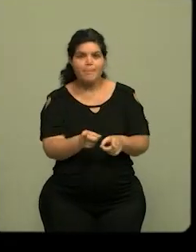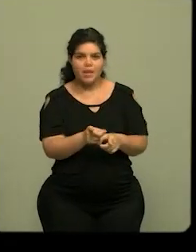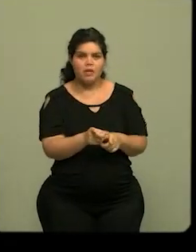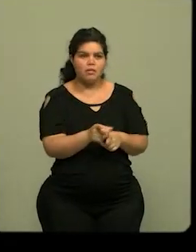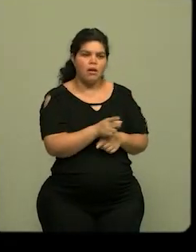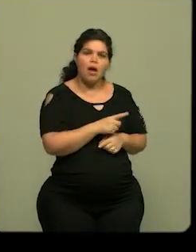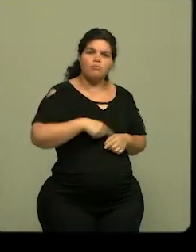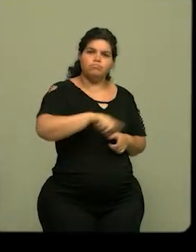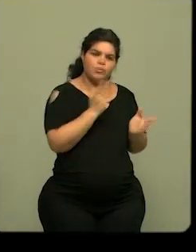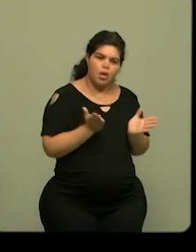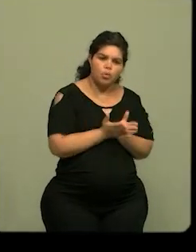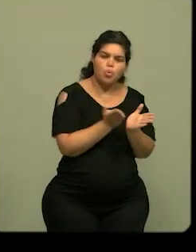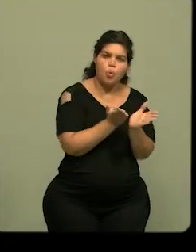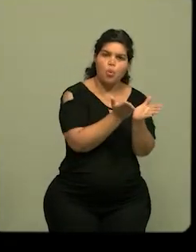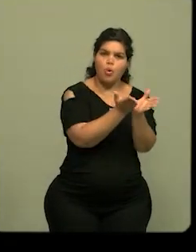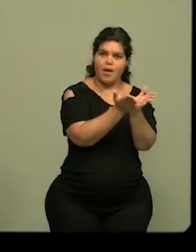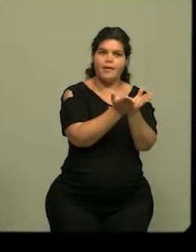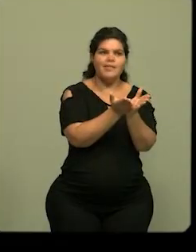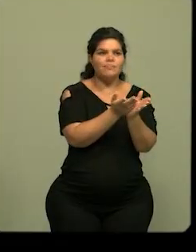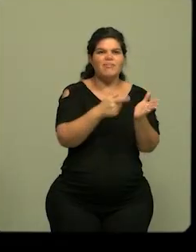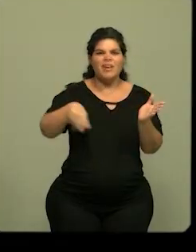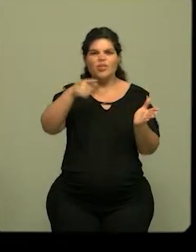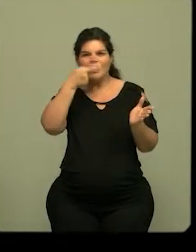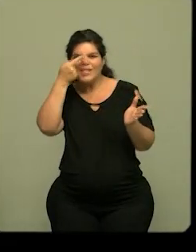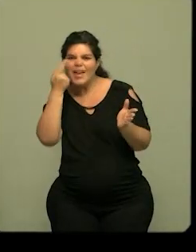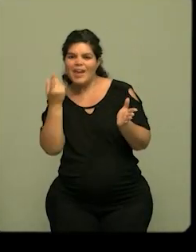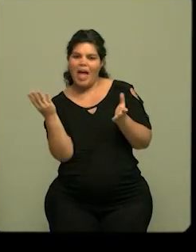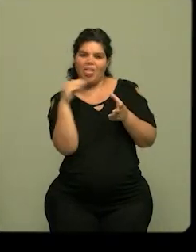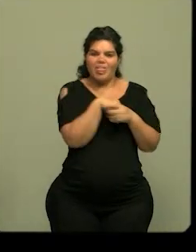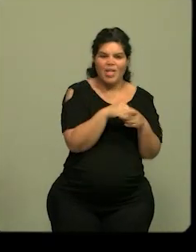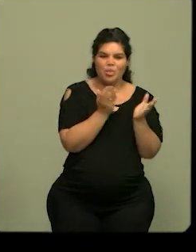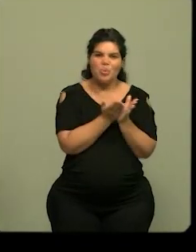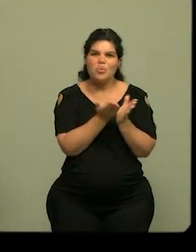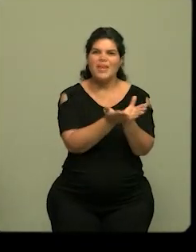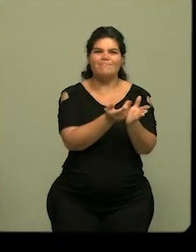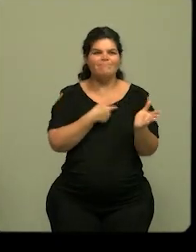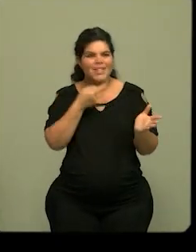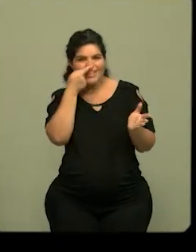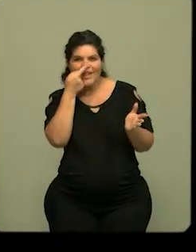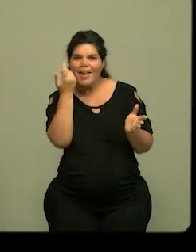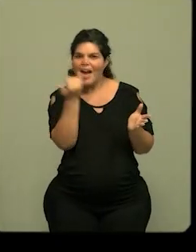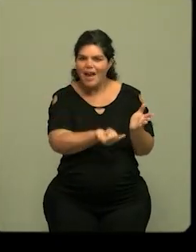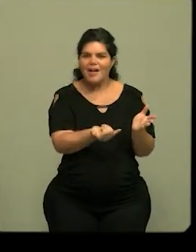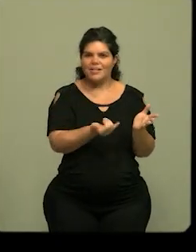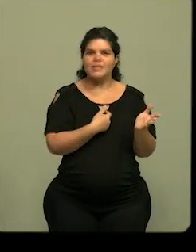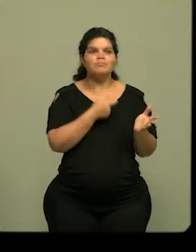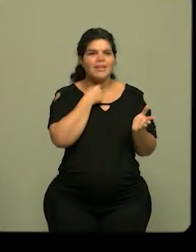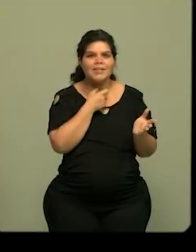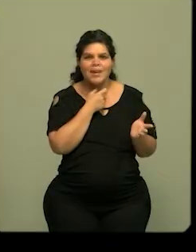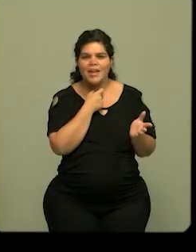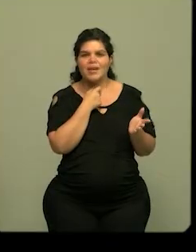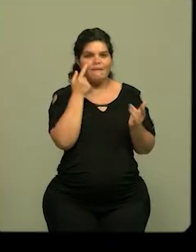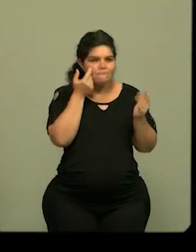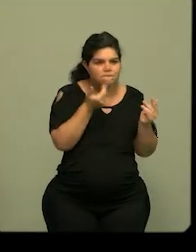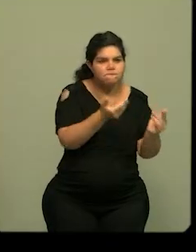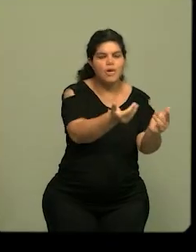respuesta a las demandas que tienen quienes quieren estudiar turismo. Y digo esto ¿por qué? Porque tienen como objetivo incorporar una